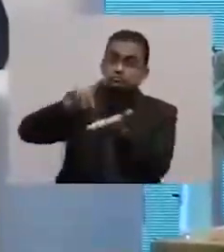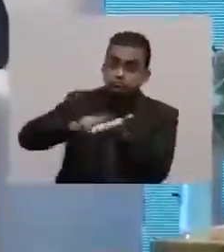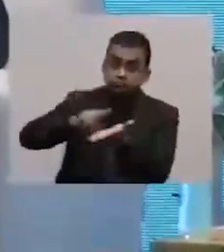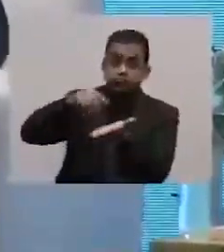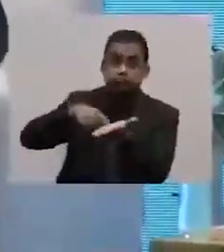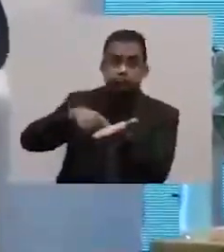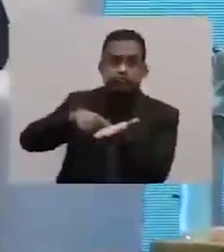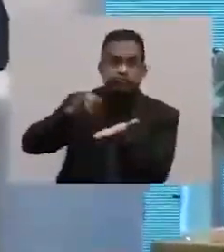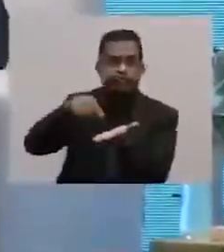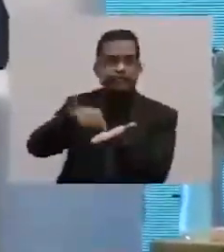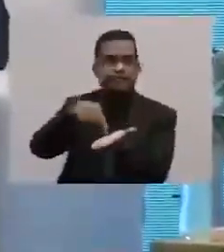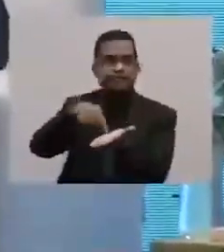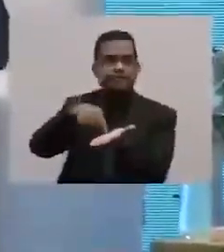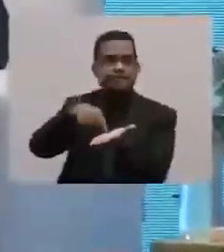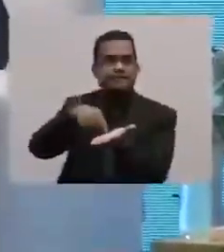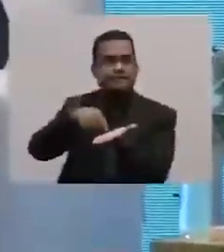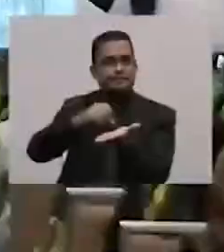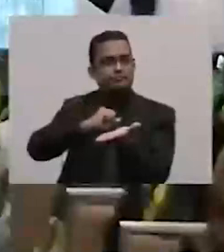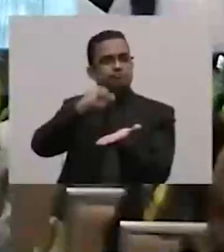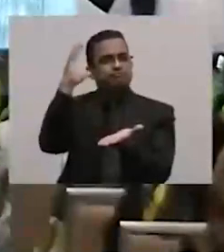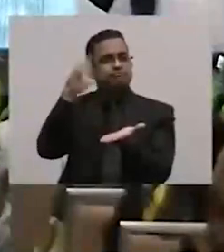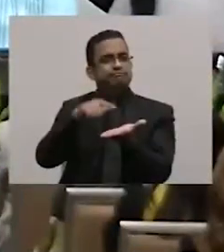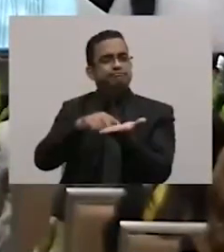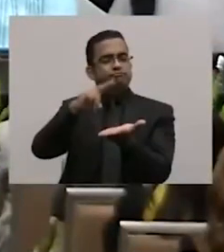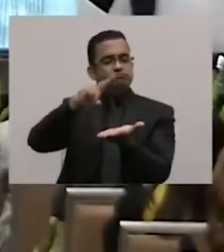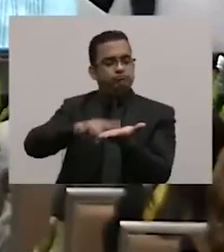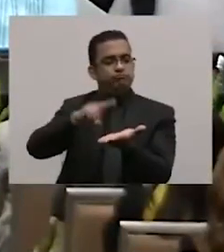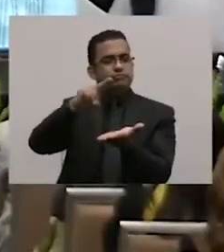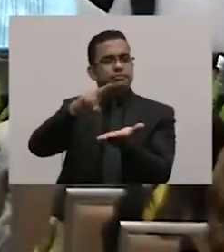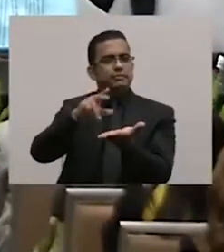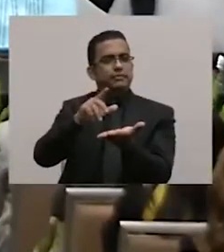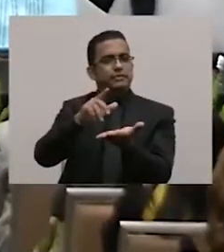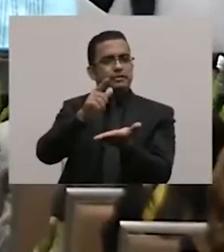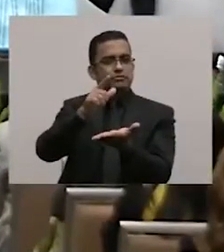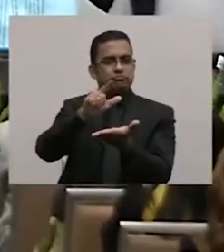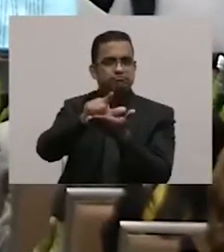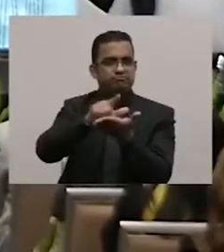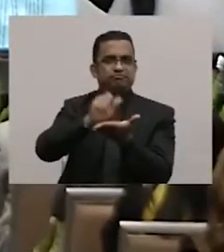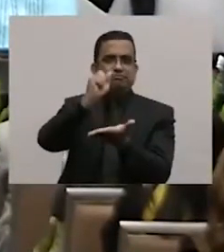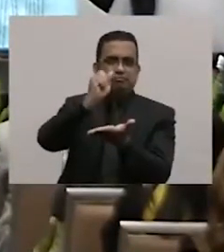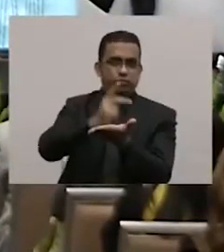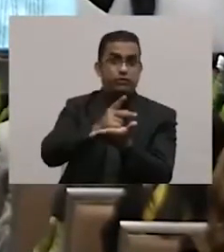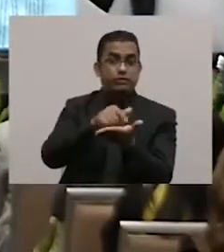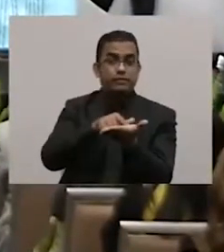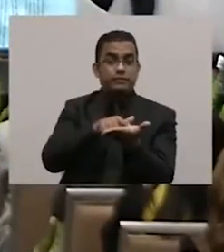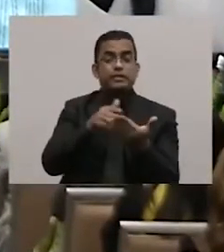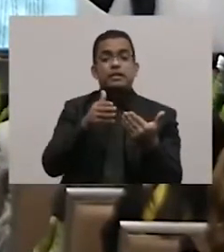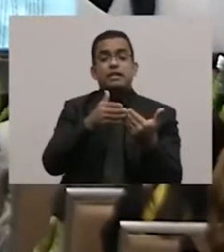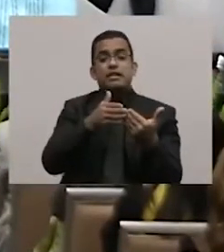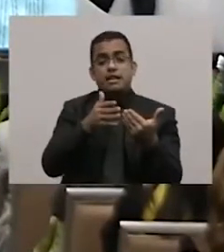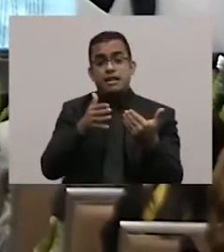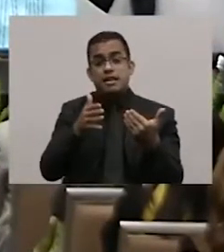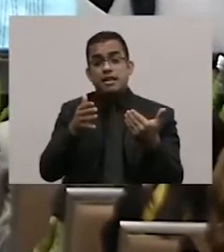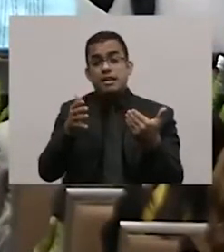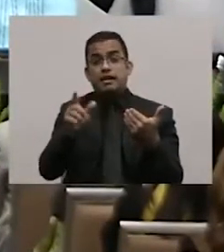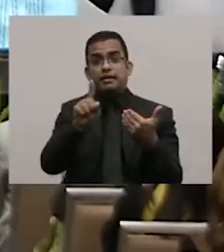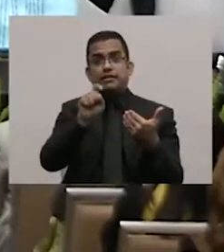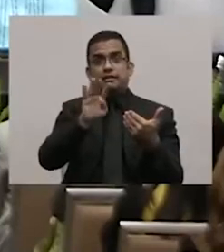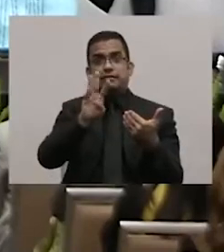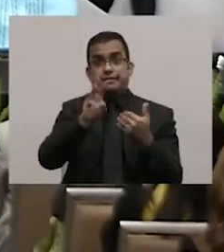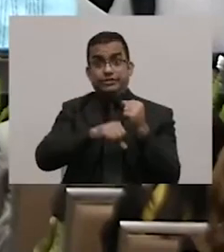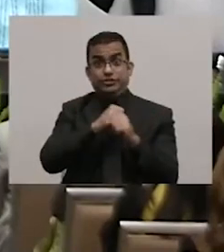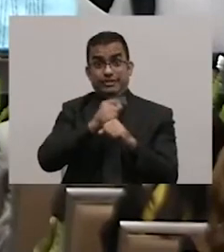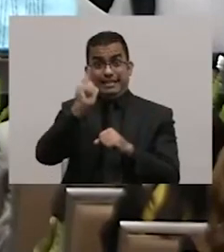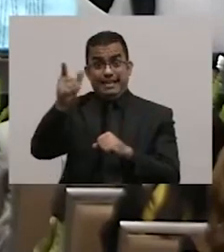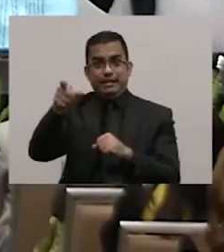generar la figura del divorcio en el derecho. Y después, 146 años después, la